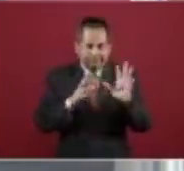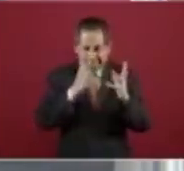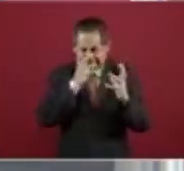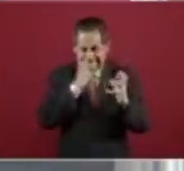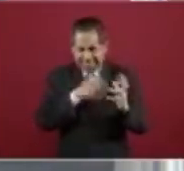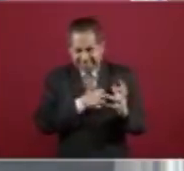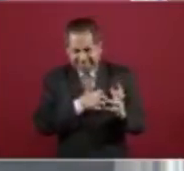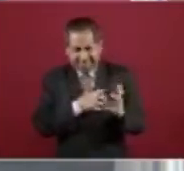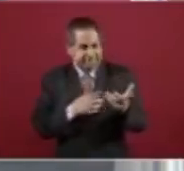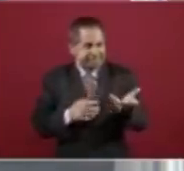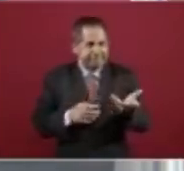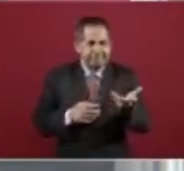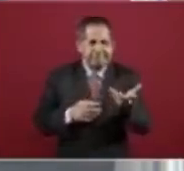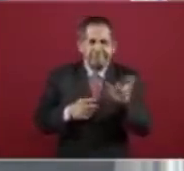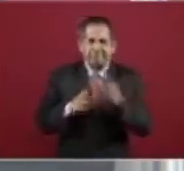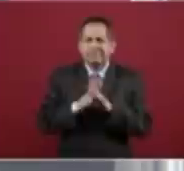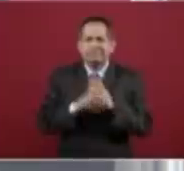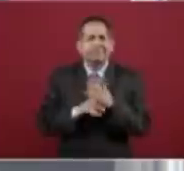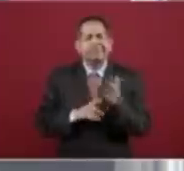que como si fuera